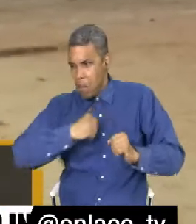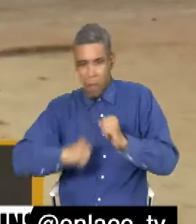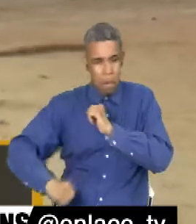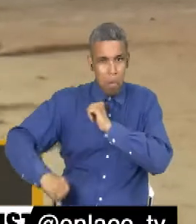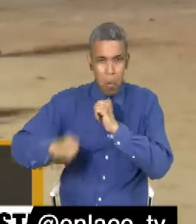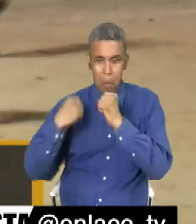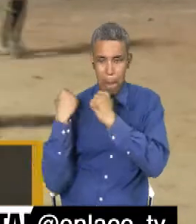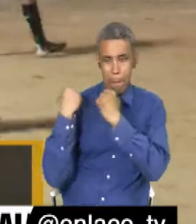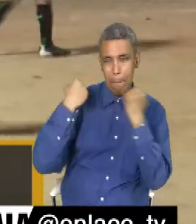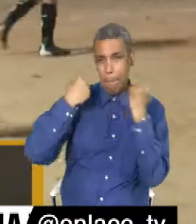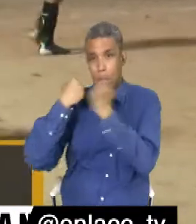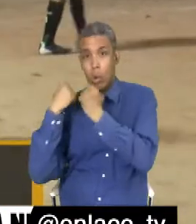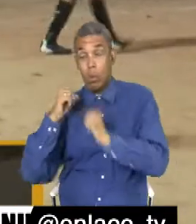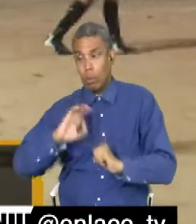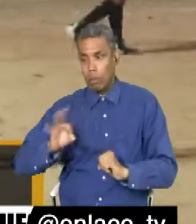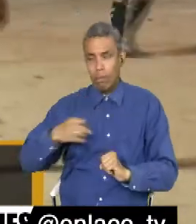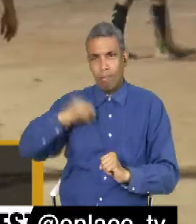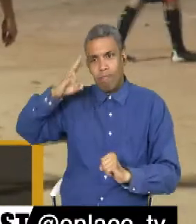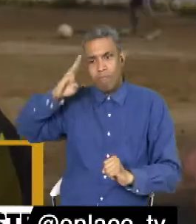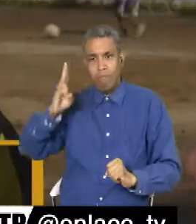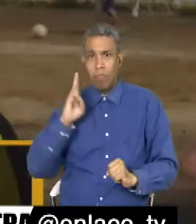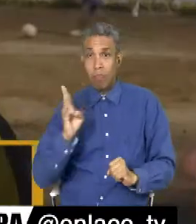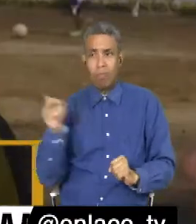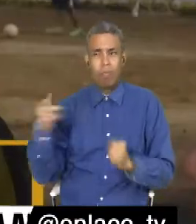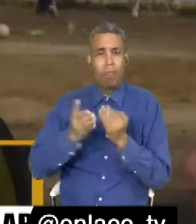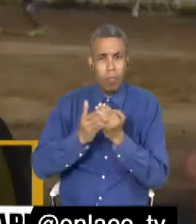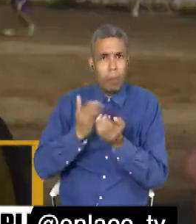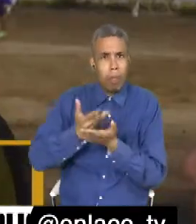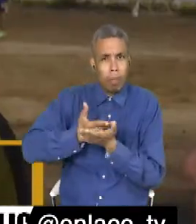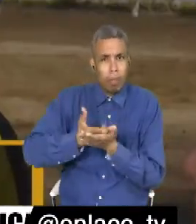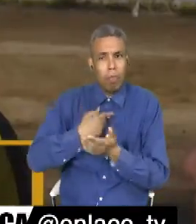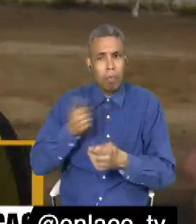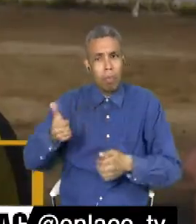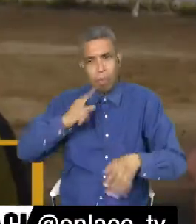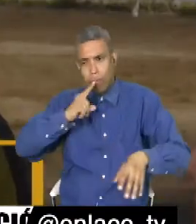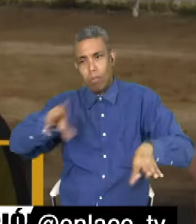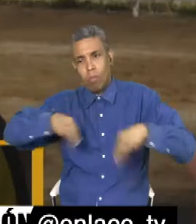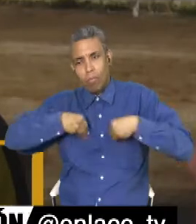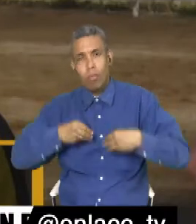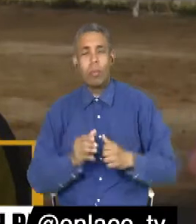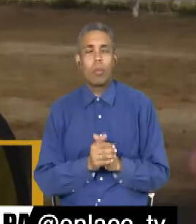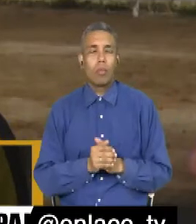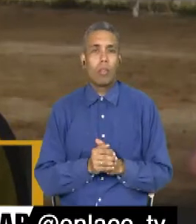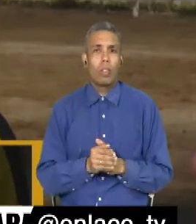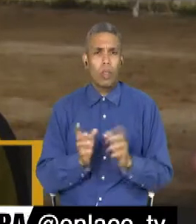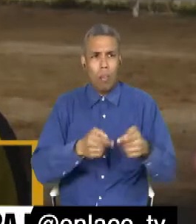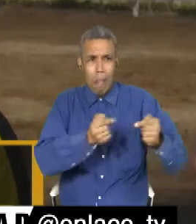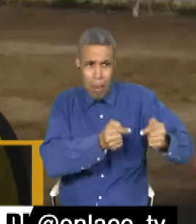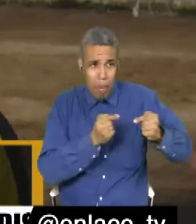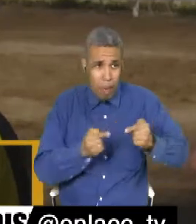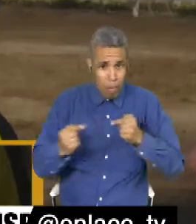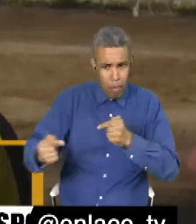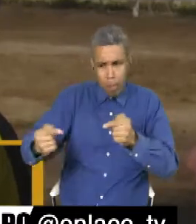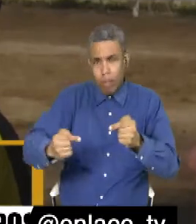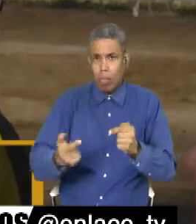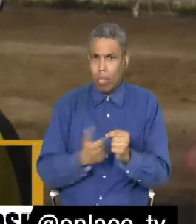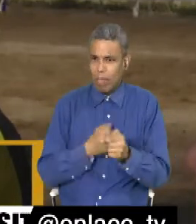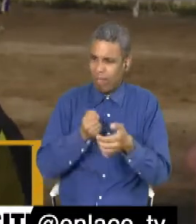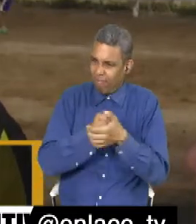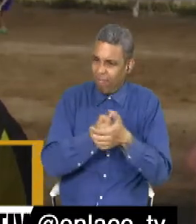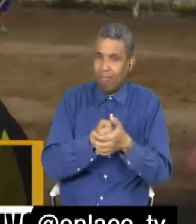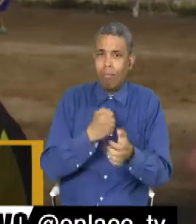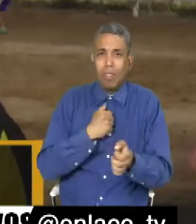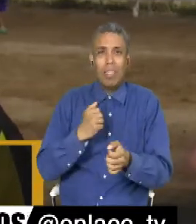no lesionar a los mismos compañeros. La competición está muy buena y la idea es seguir adelante con estos torneos